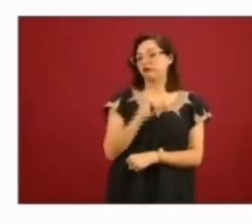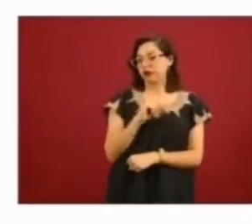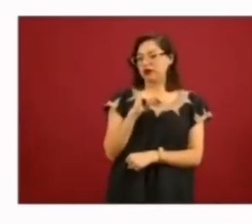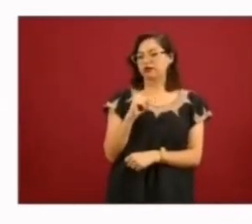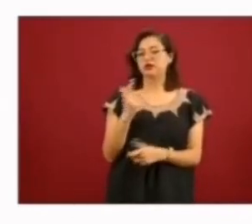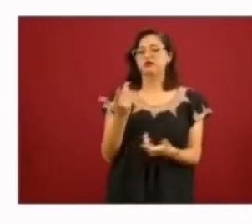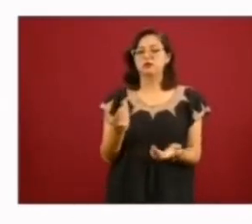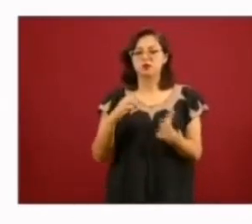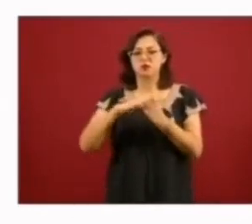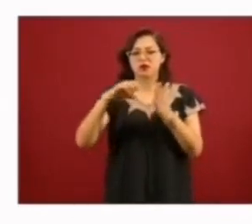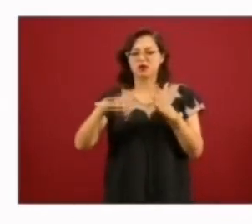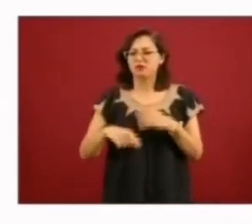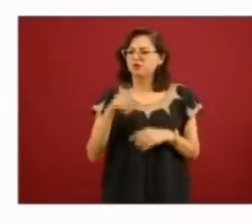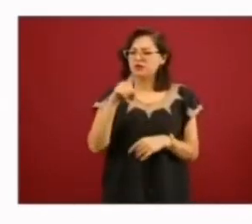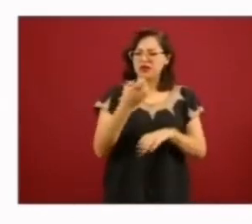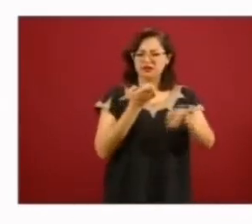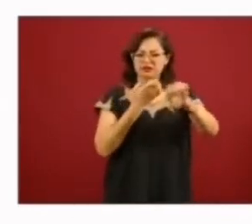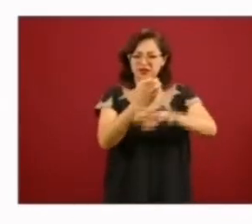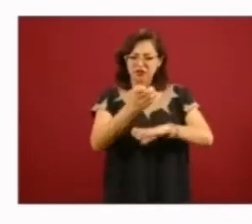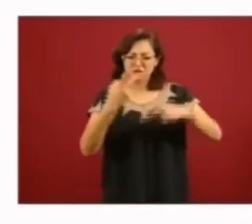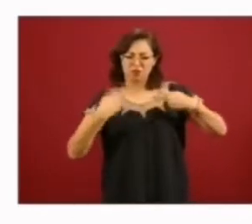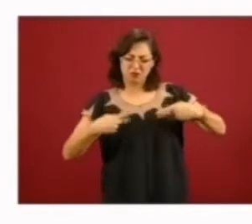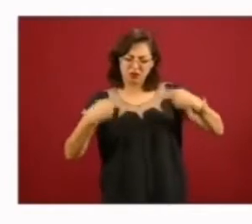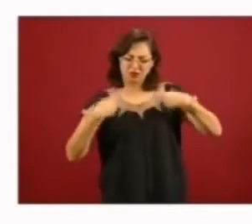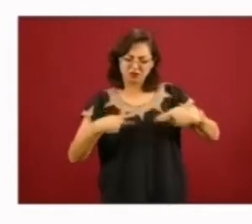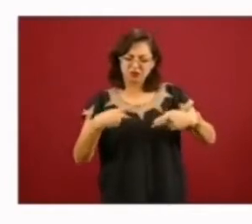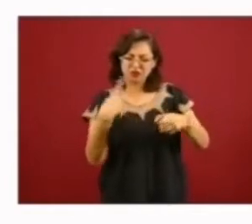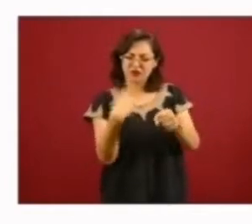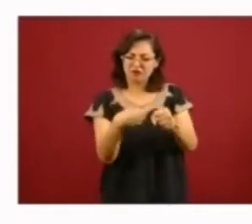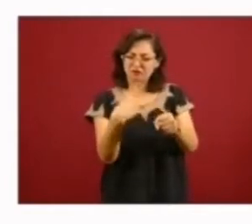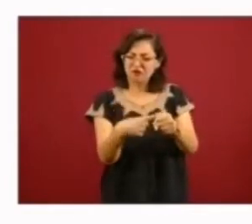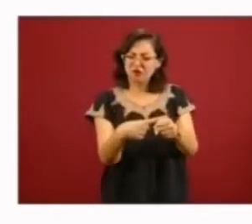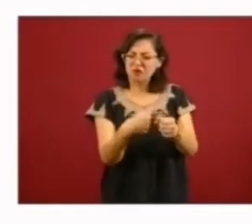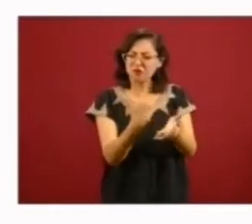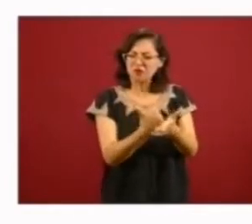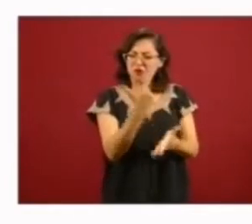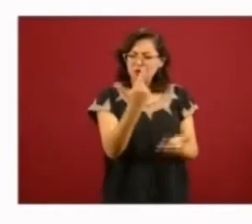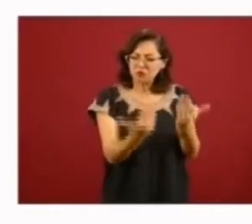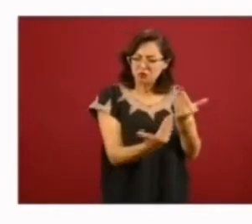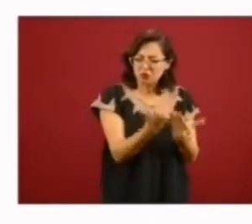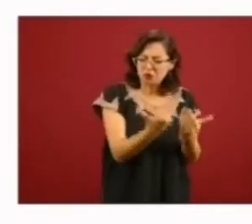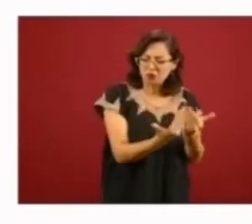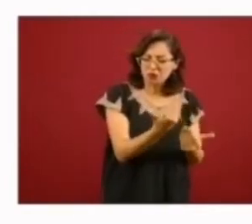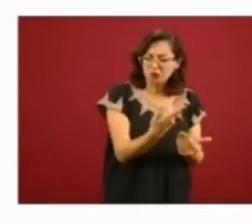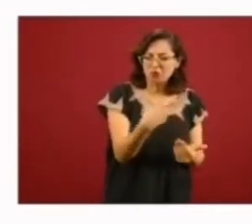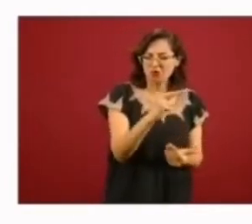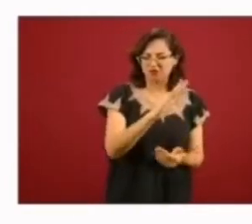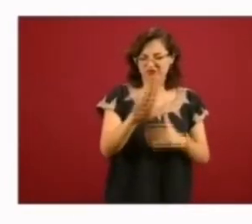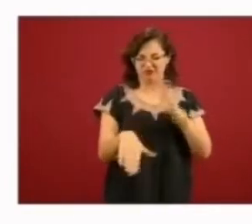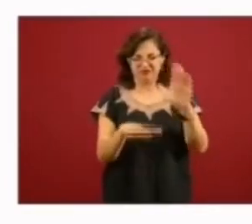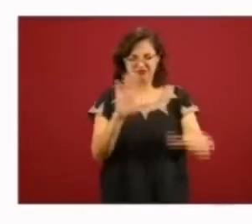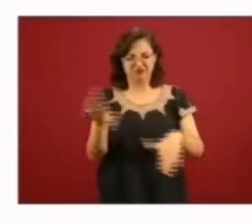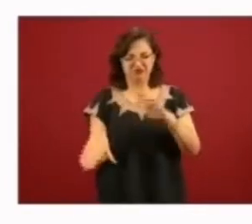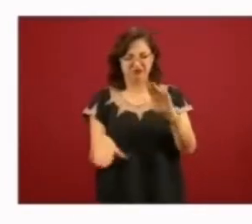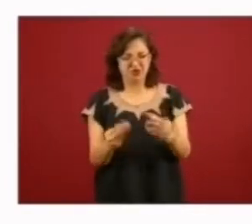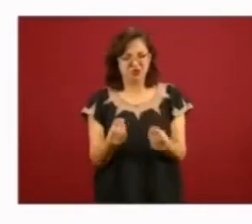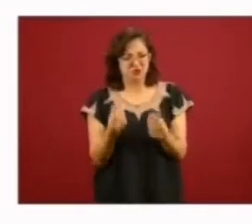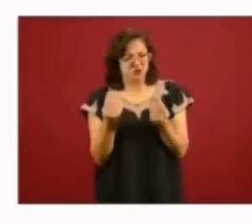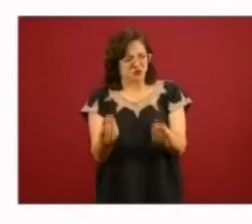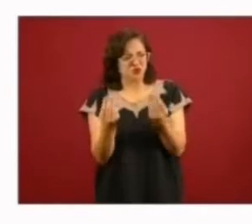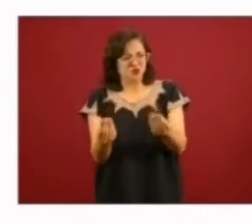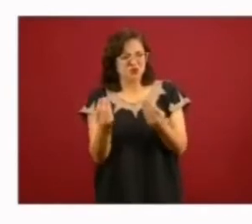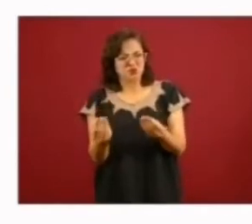estados con un número pequeño de casos fatales, pero que tienen letalidades muy altas, es el caso del extremo derecho e